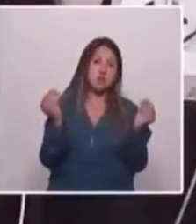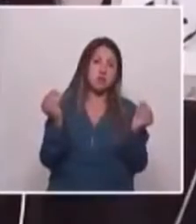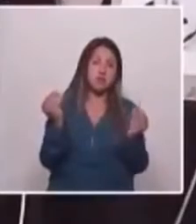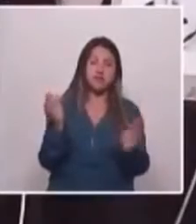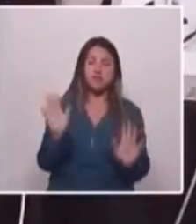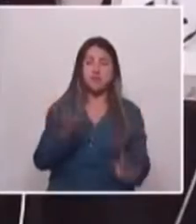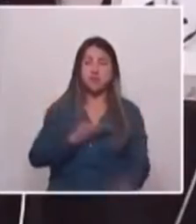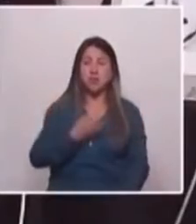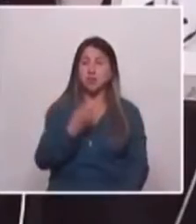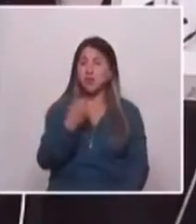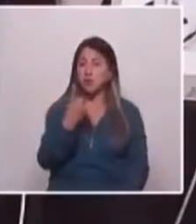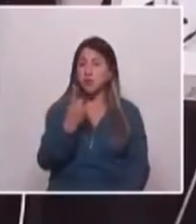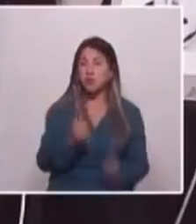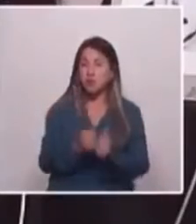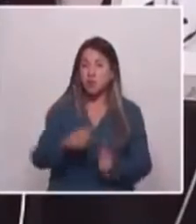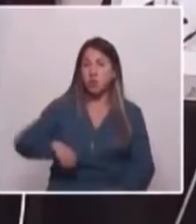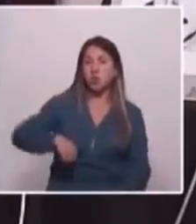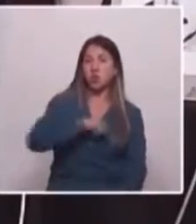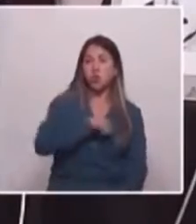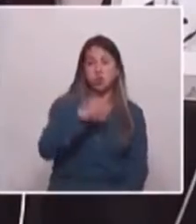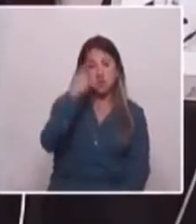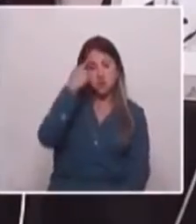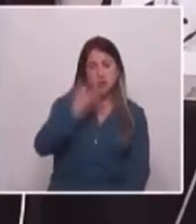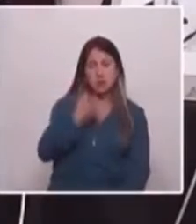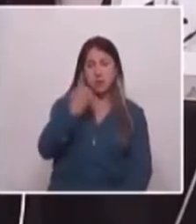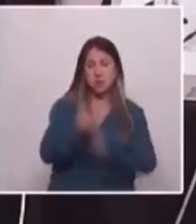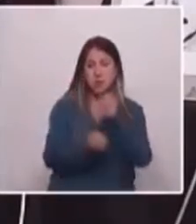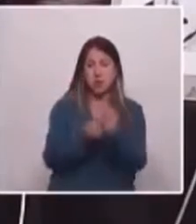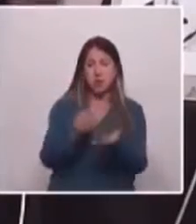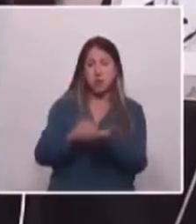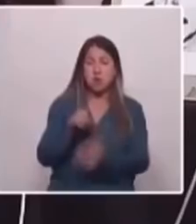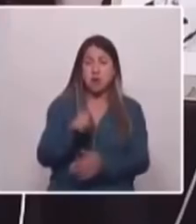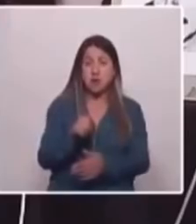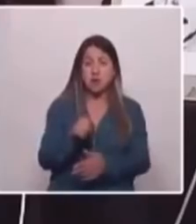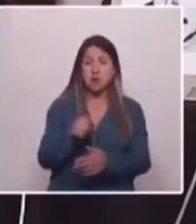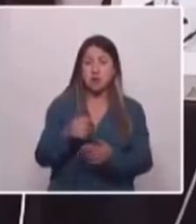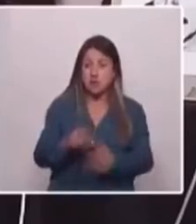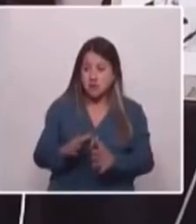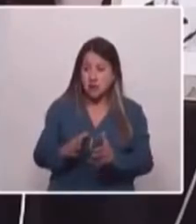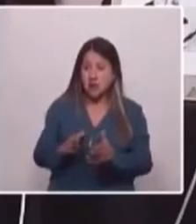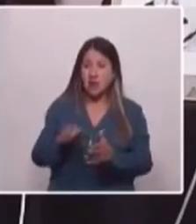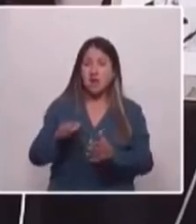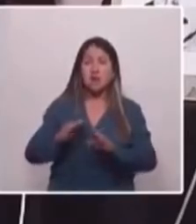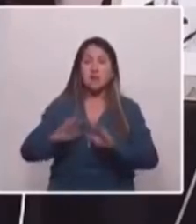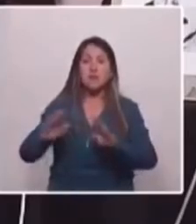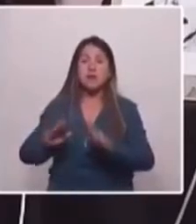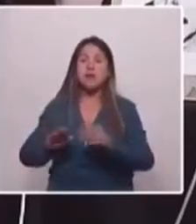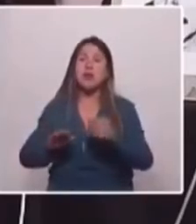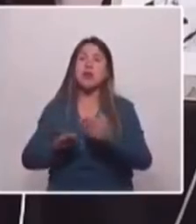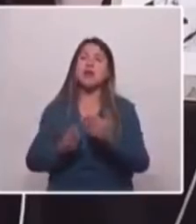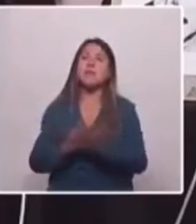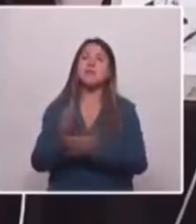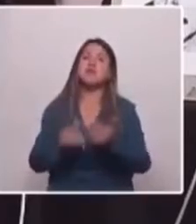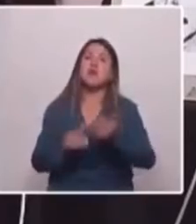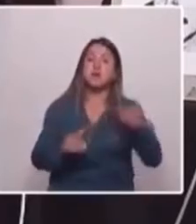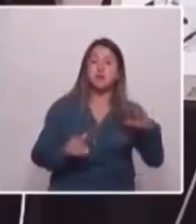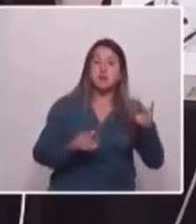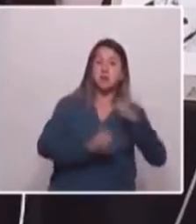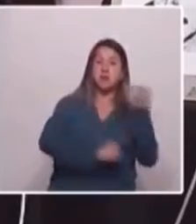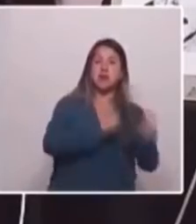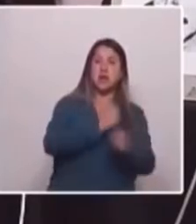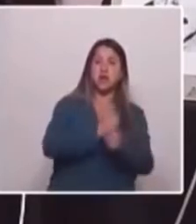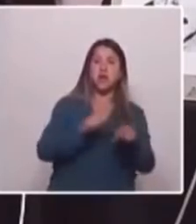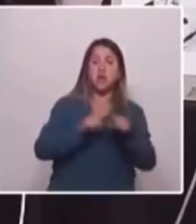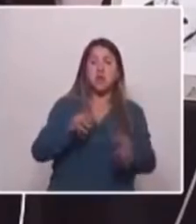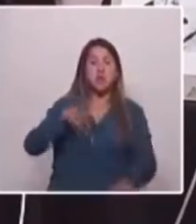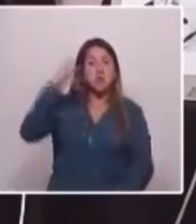convencionales constituyentes. Ellos van a tener que reunir firmas, reunir 30 patrocinios para individualizar qué normas en